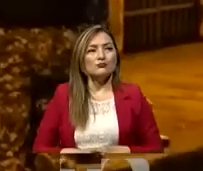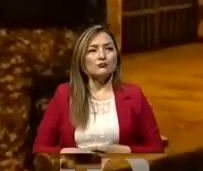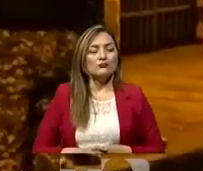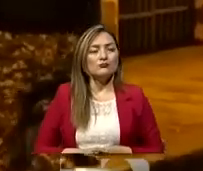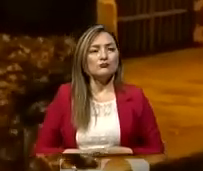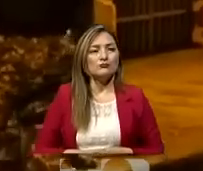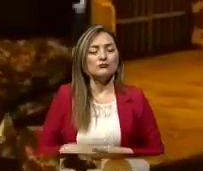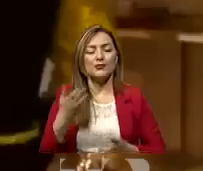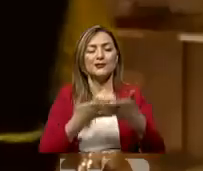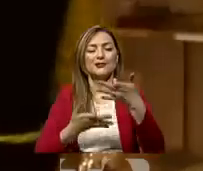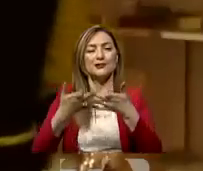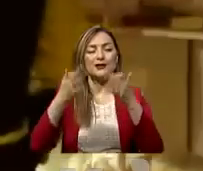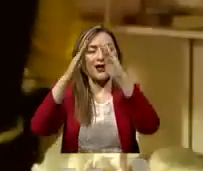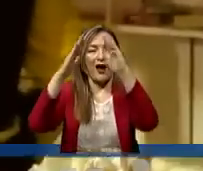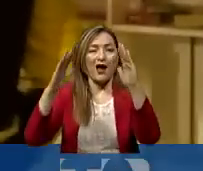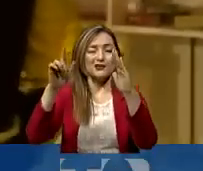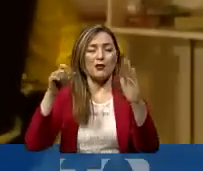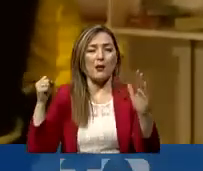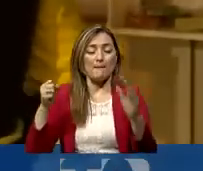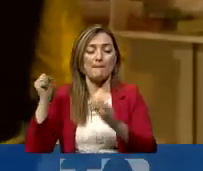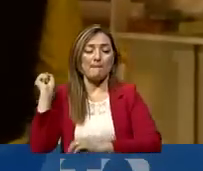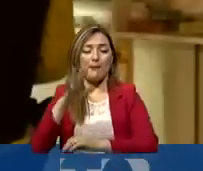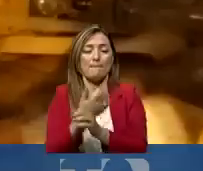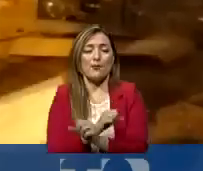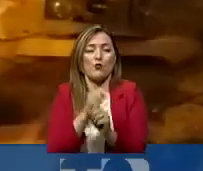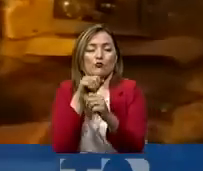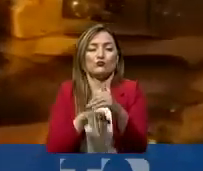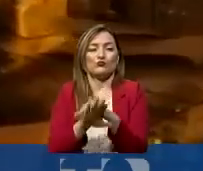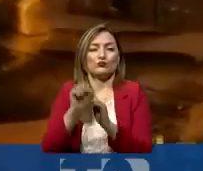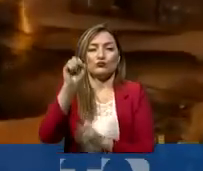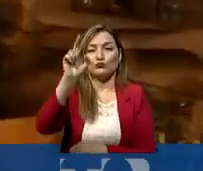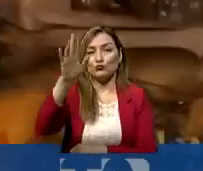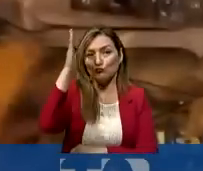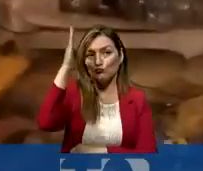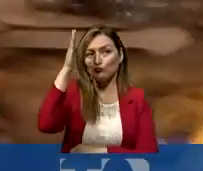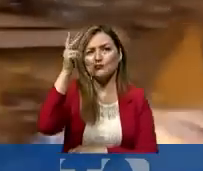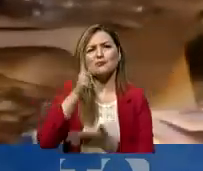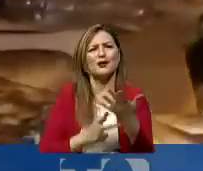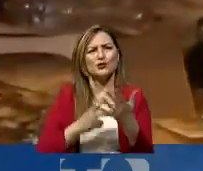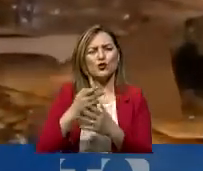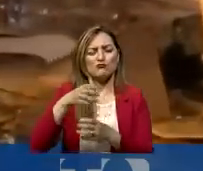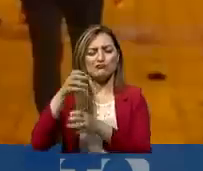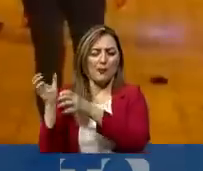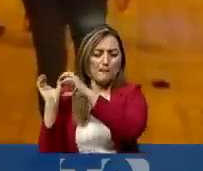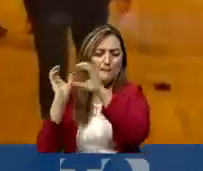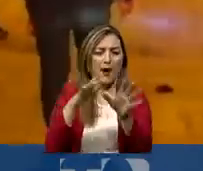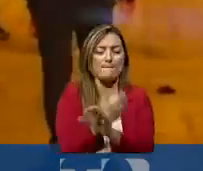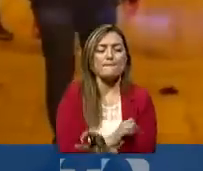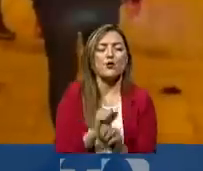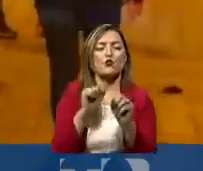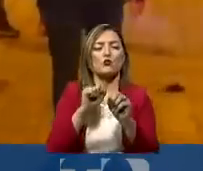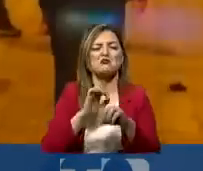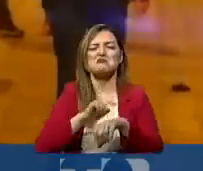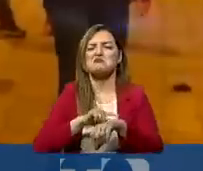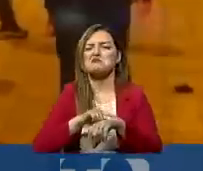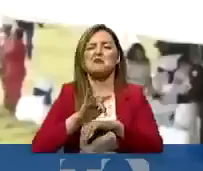Así quedó la tienda de esta vivienda ubicada en el ingreso sur de Tulcán, luego de la detonación de un artefacto explosivo registrado en horas